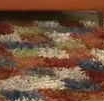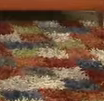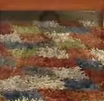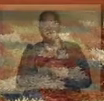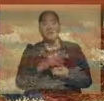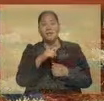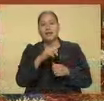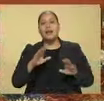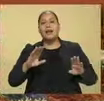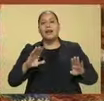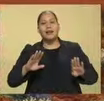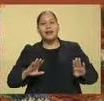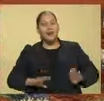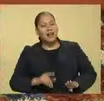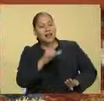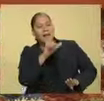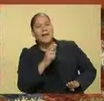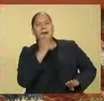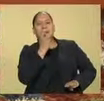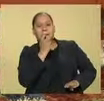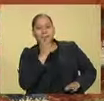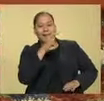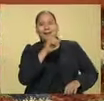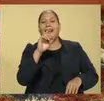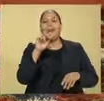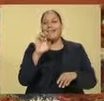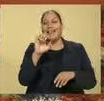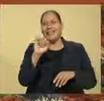con mucho estilo, con Desi Navarro.